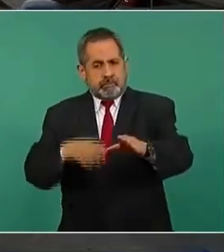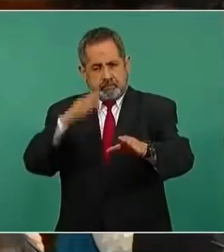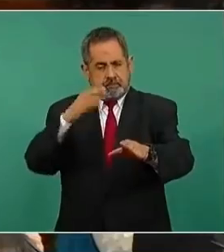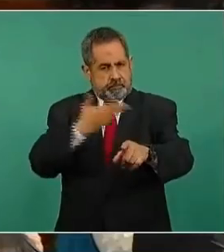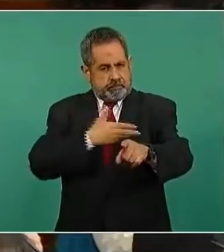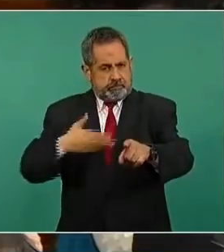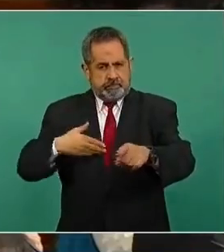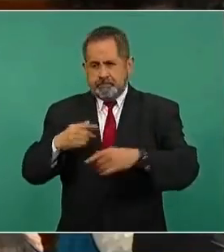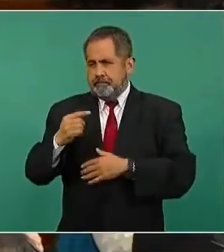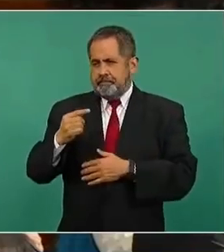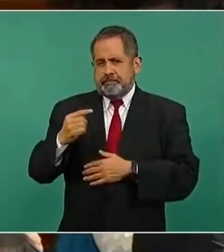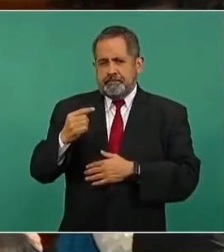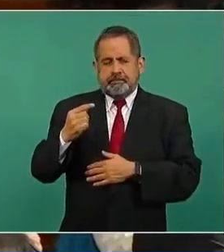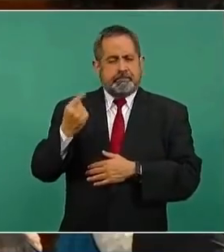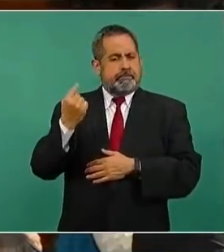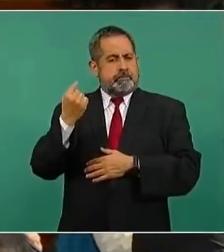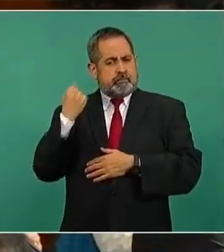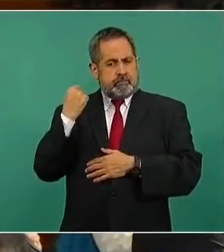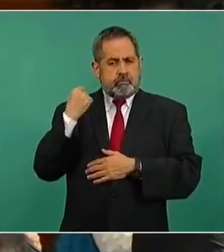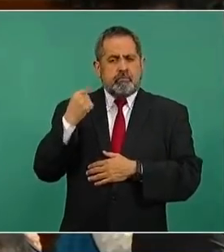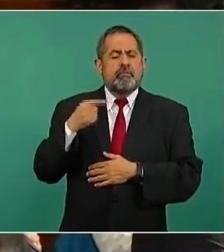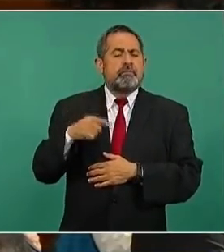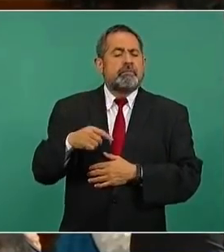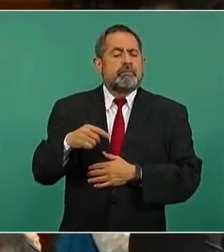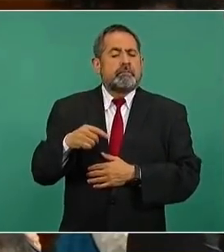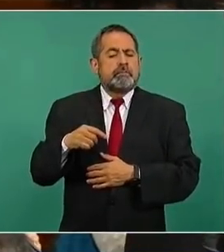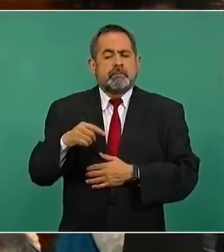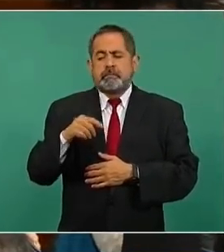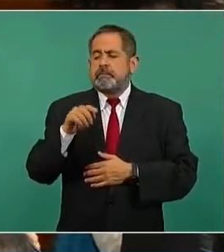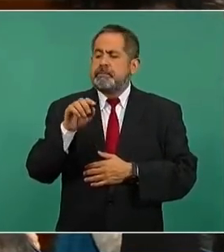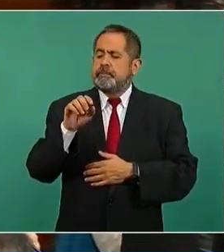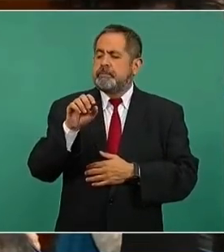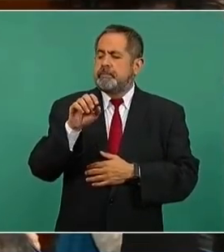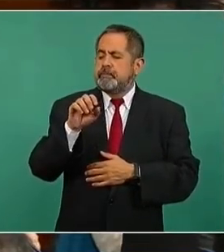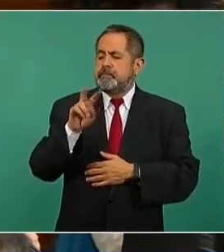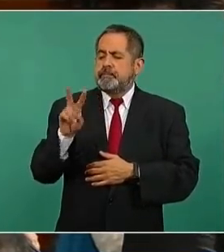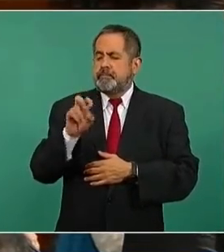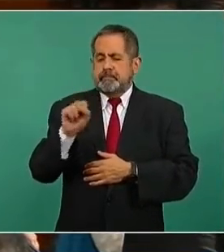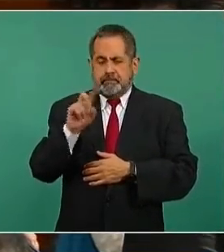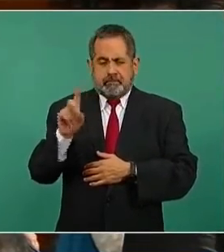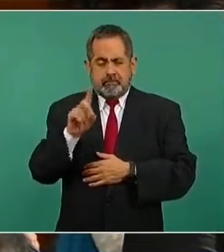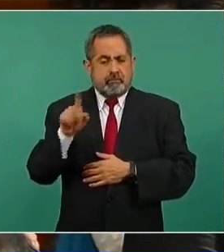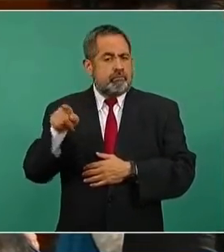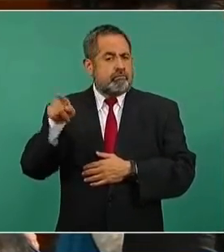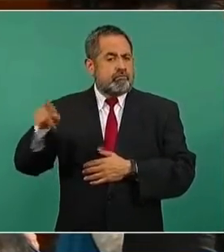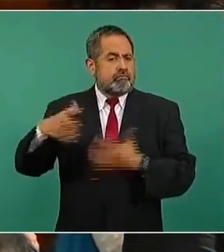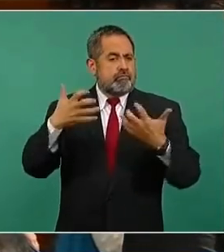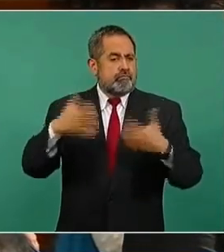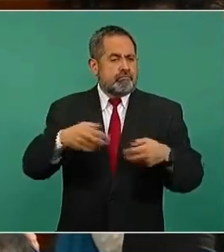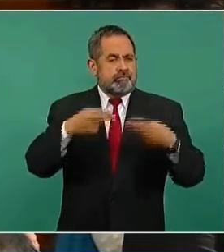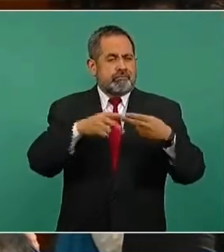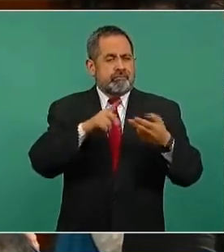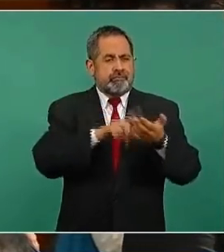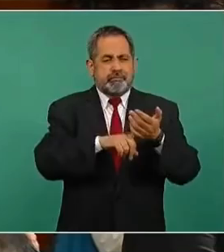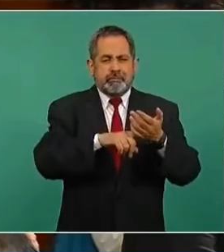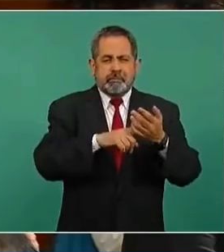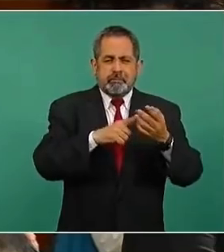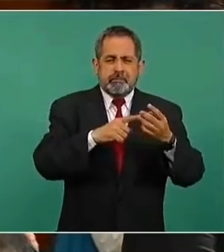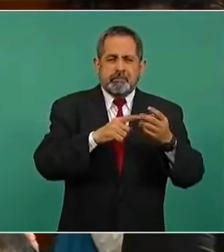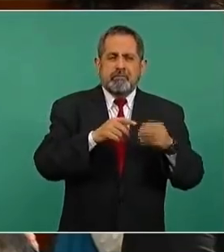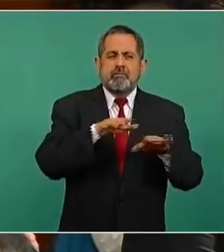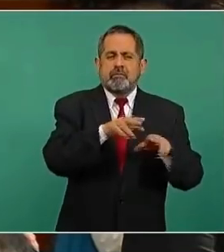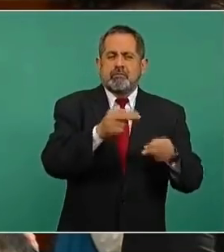de semana la consultora, la empresa Morning Consult, publicó lo que usted ha